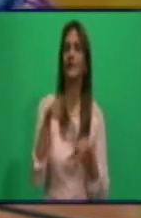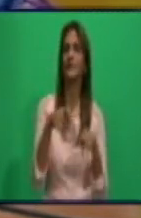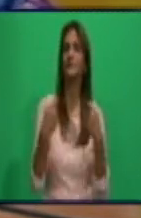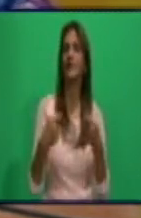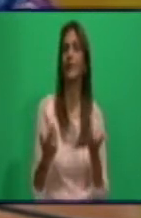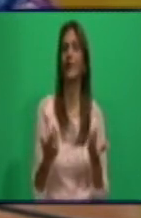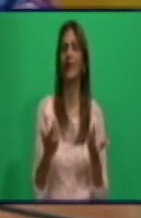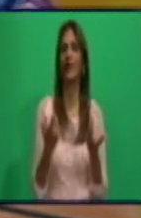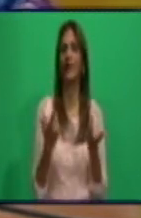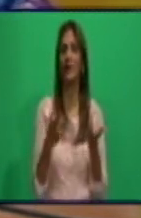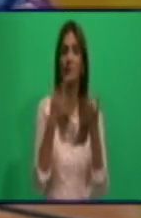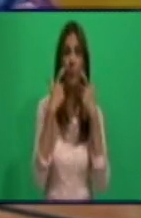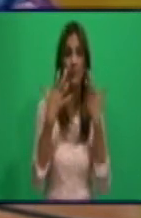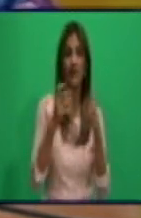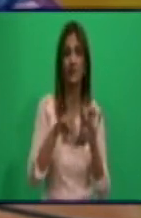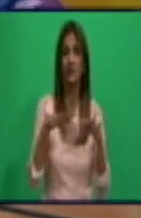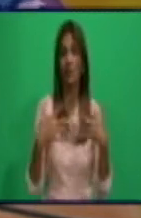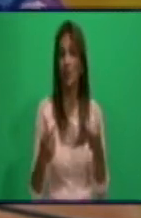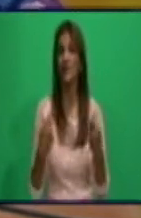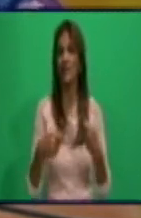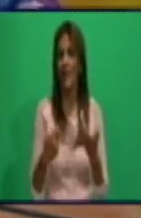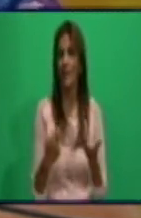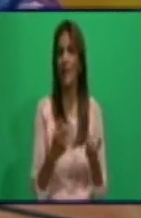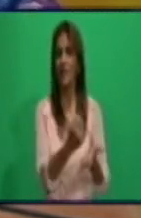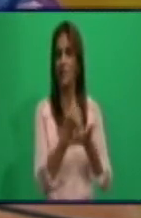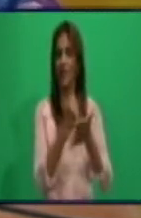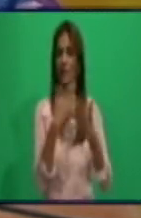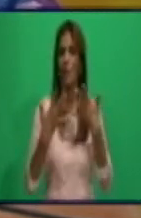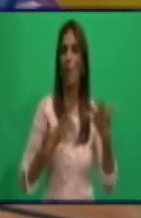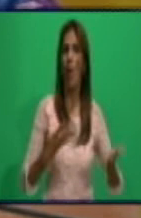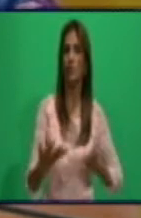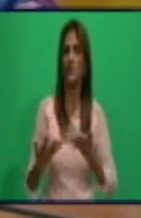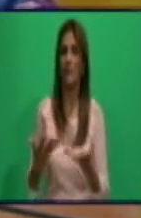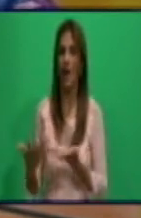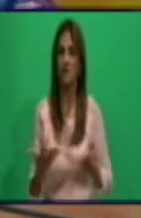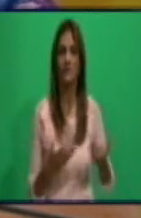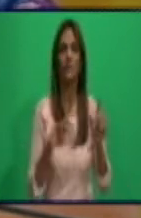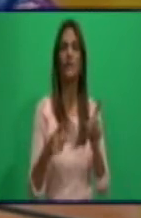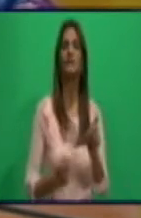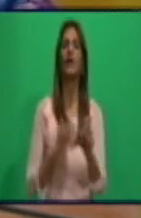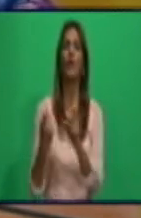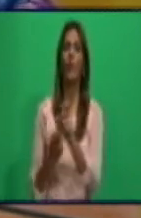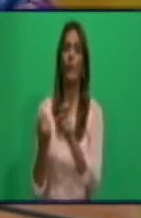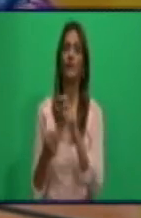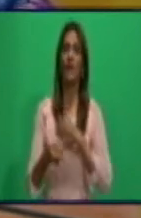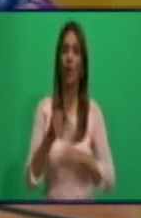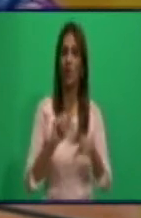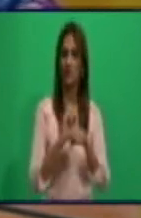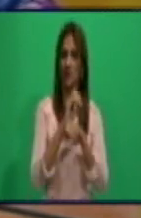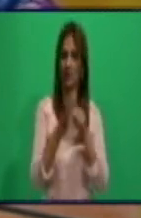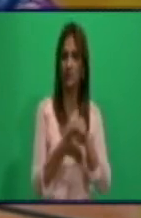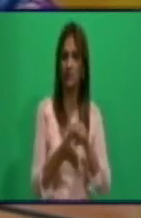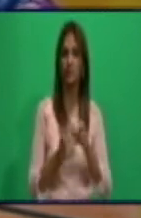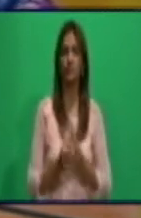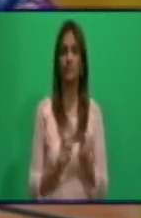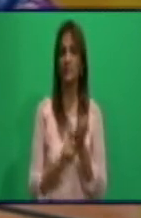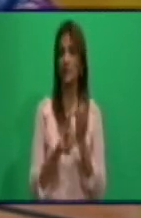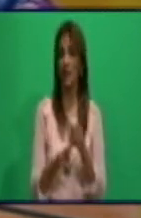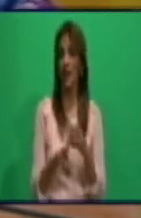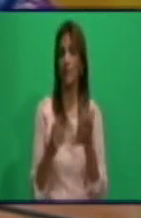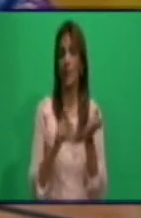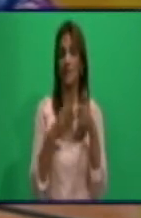de motivación para este combate que estamos librando contra la pandémica como ya explicaba al inicio la provincia con una